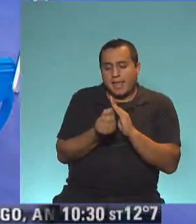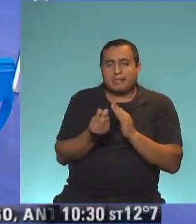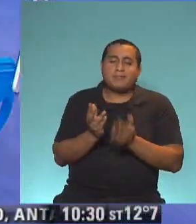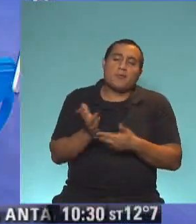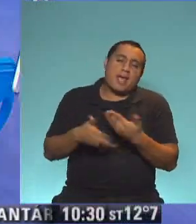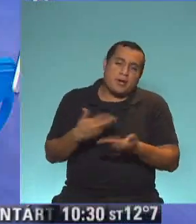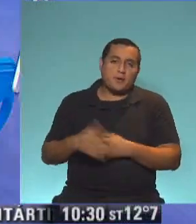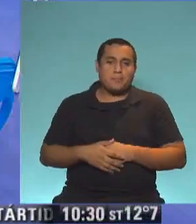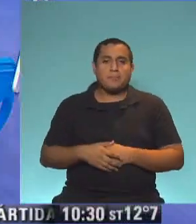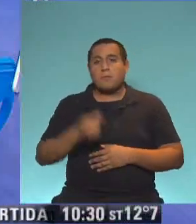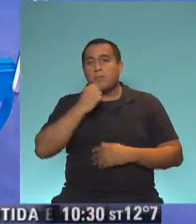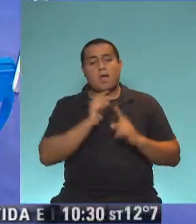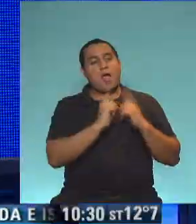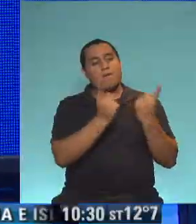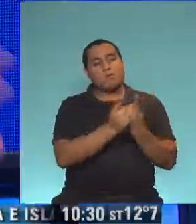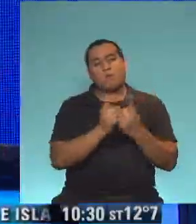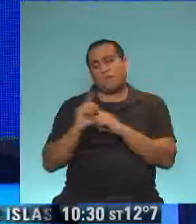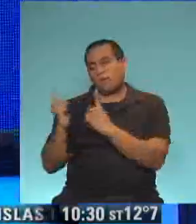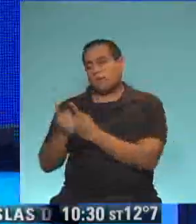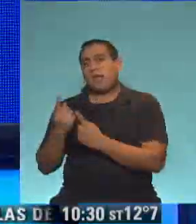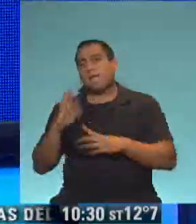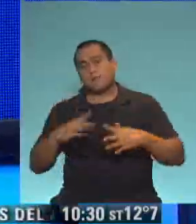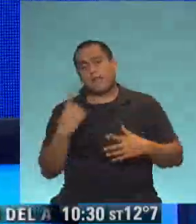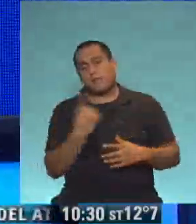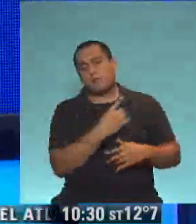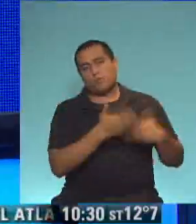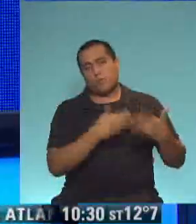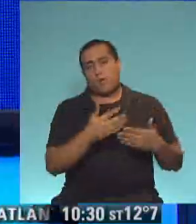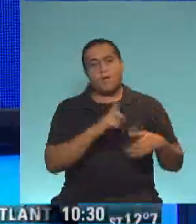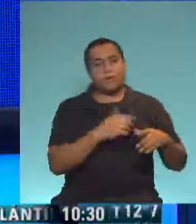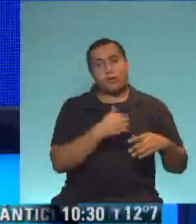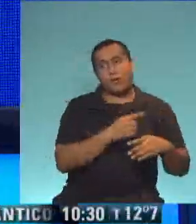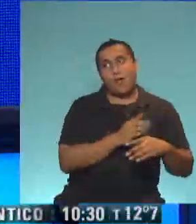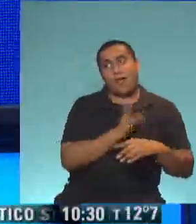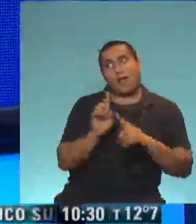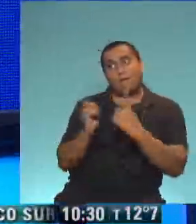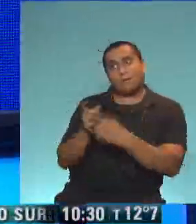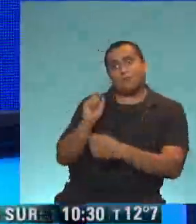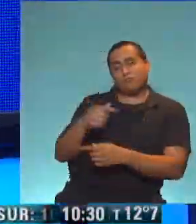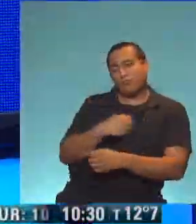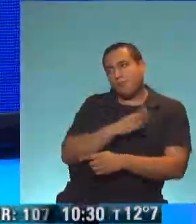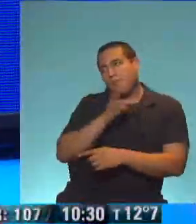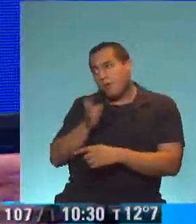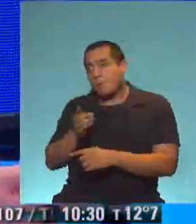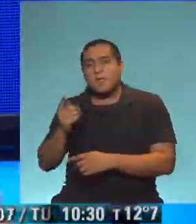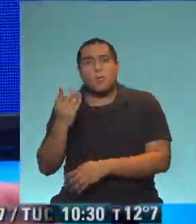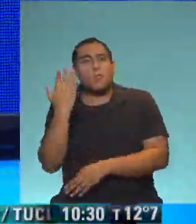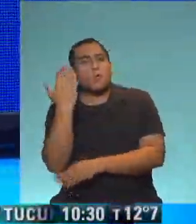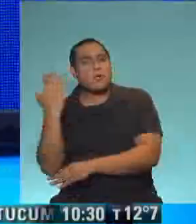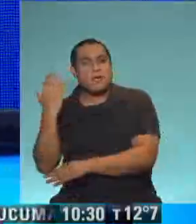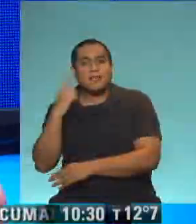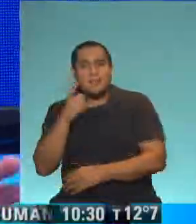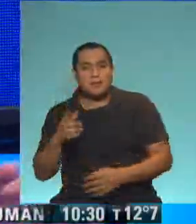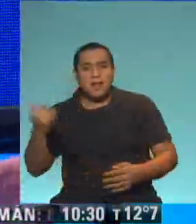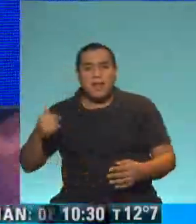a veces jugaba cada uno en su cuarto. Y a veces nos aburríamos. Y me cruzaba de cuarto, a veces un poquito a molestar y a jugar también. Y tenían también muñecas. Y tenían un roperito